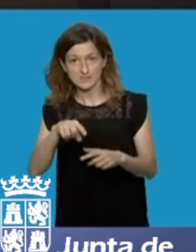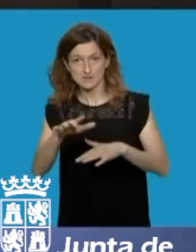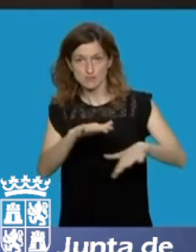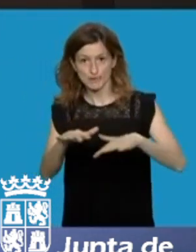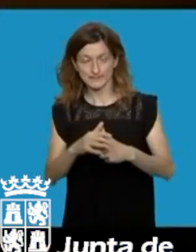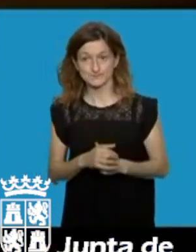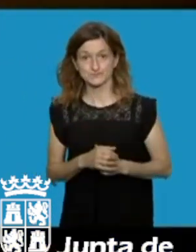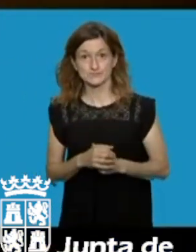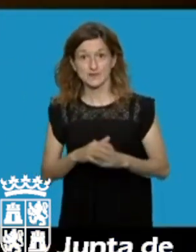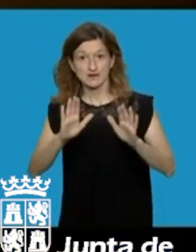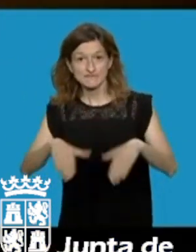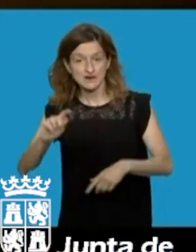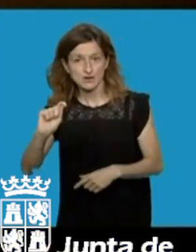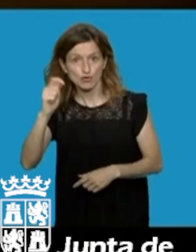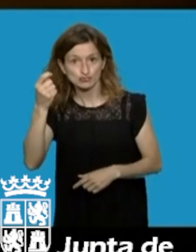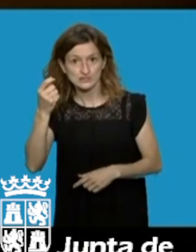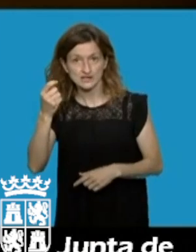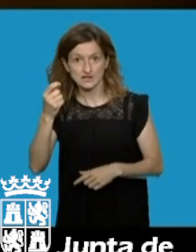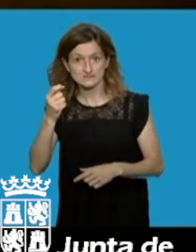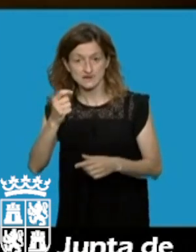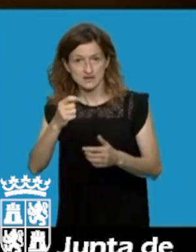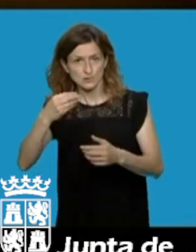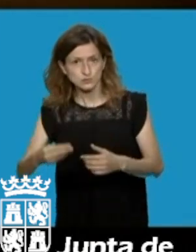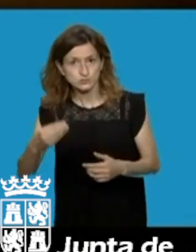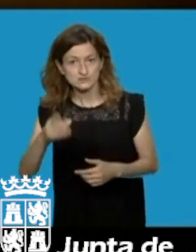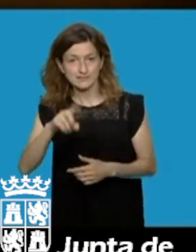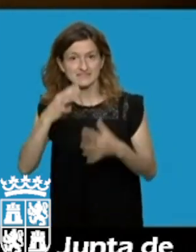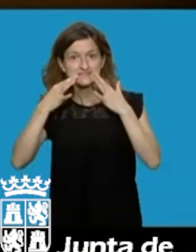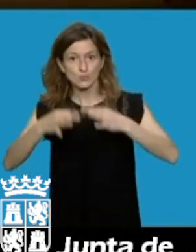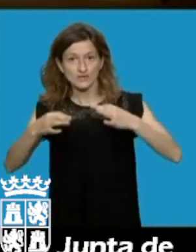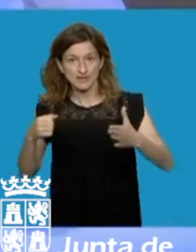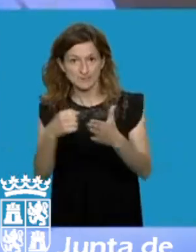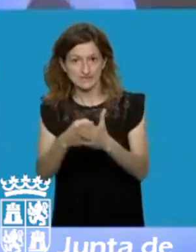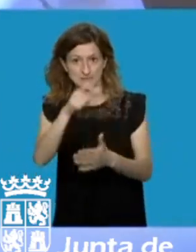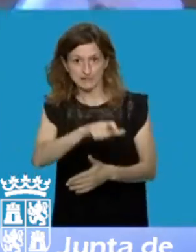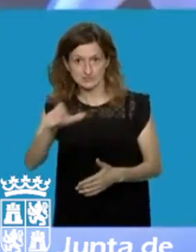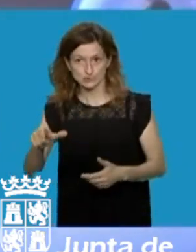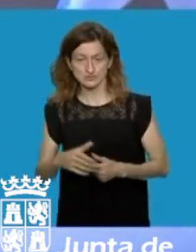desplazamientos, consiguiendo un alto nivel de eficacia y máxima seguridad para los tiradores.